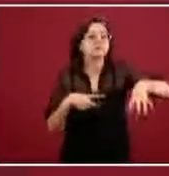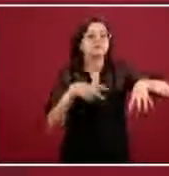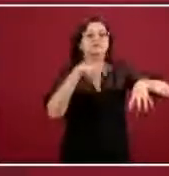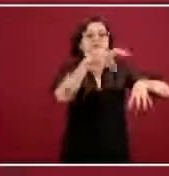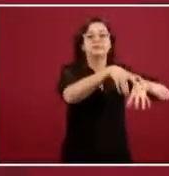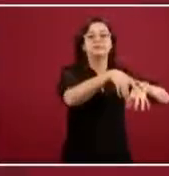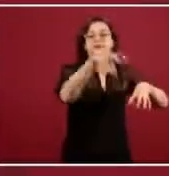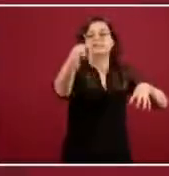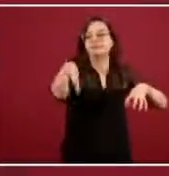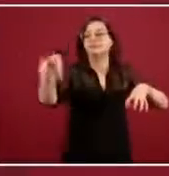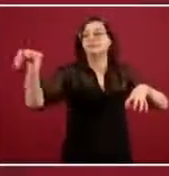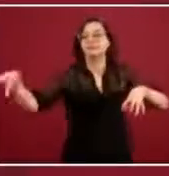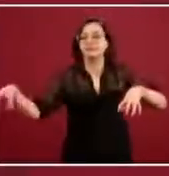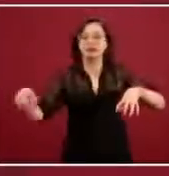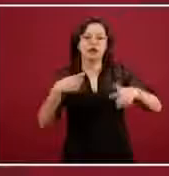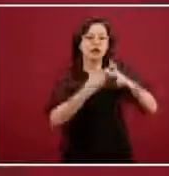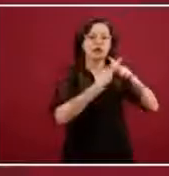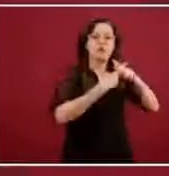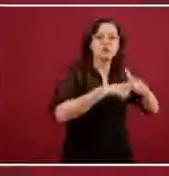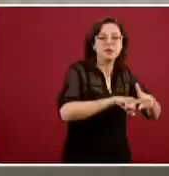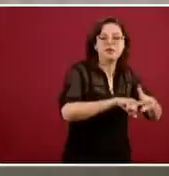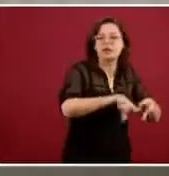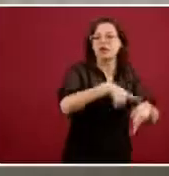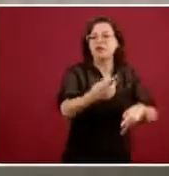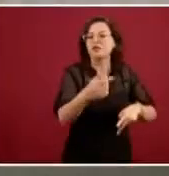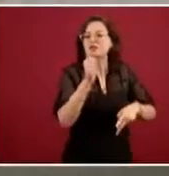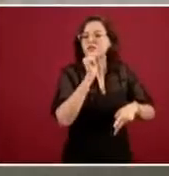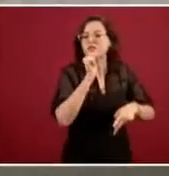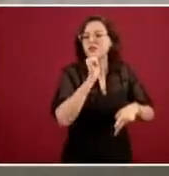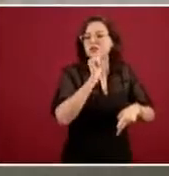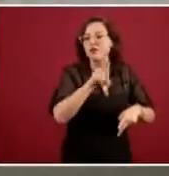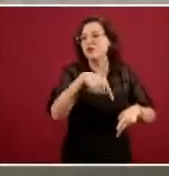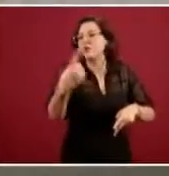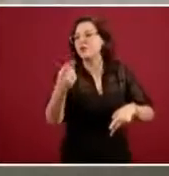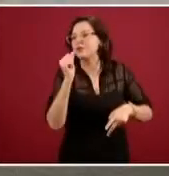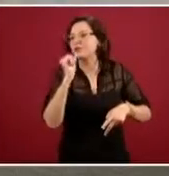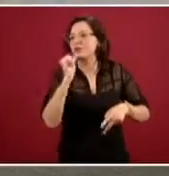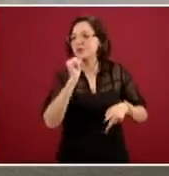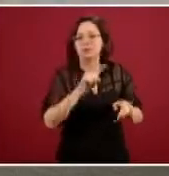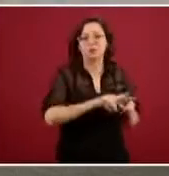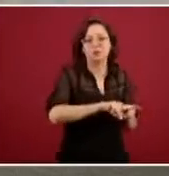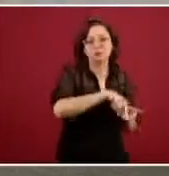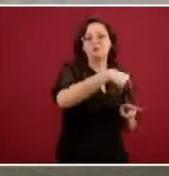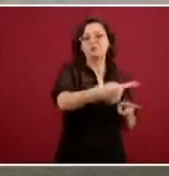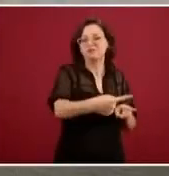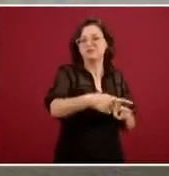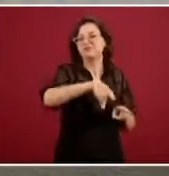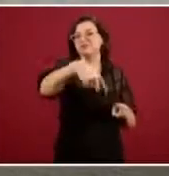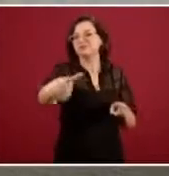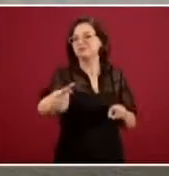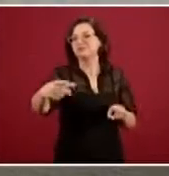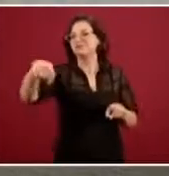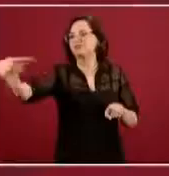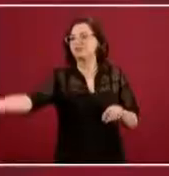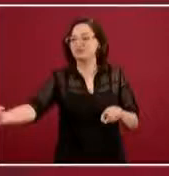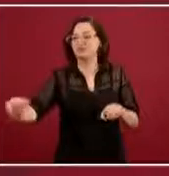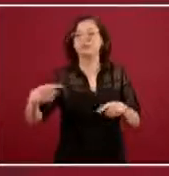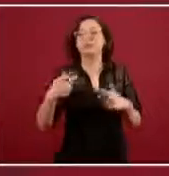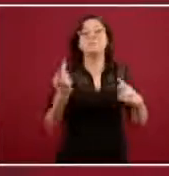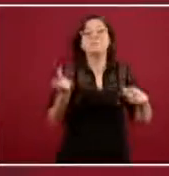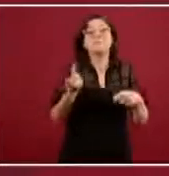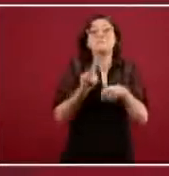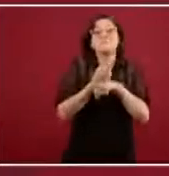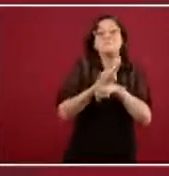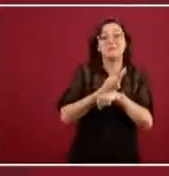los territorios, por cada municipio, por cada zona urbana. Esto lo que resulta, la consecuencia de